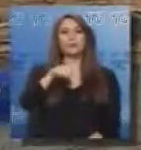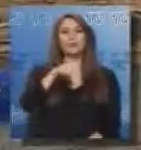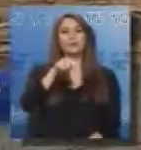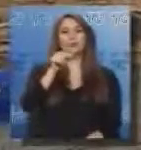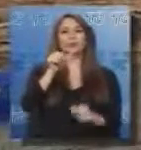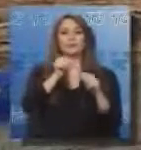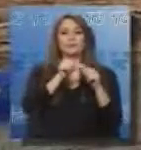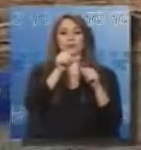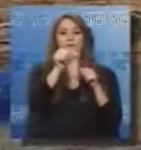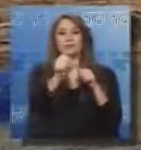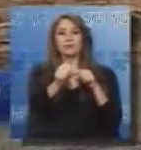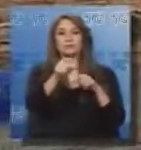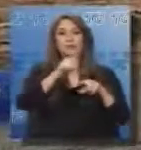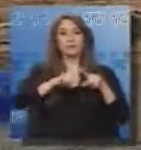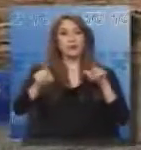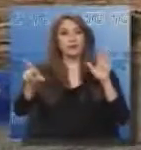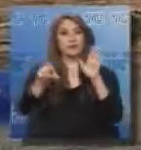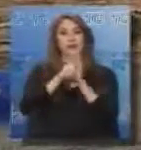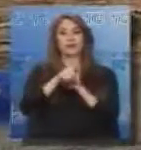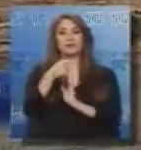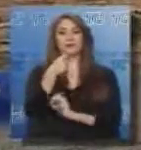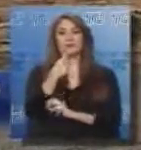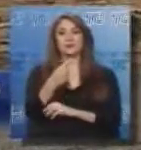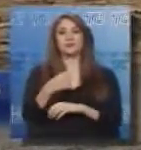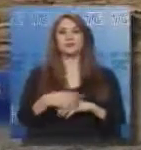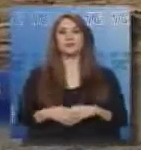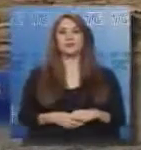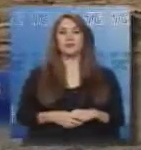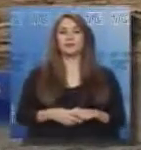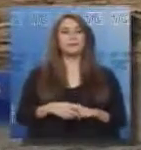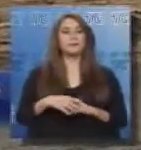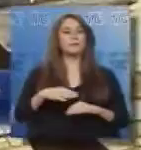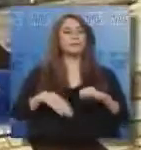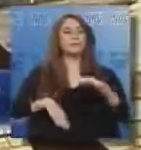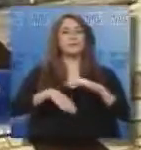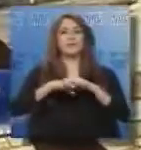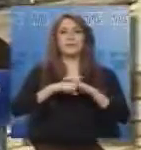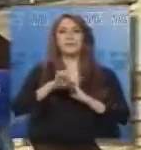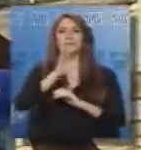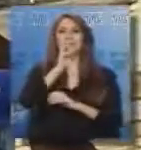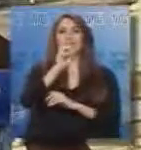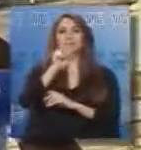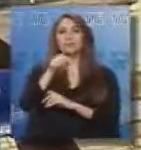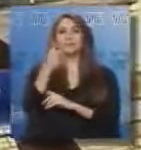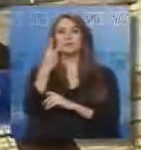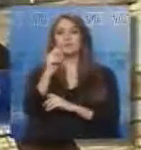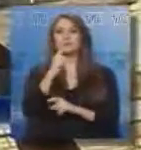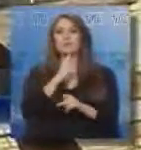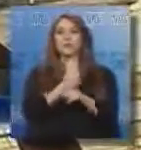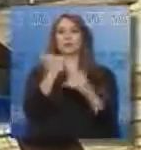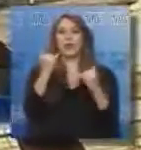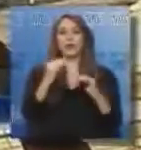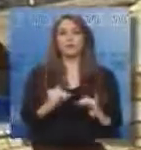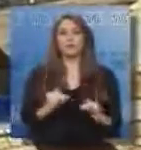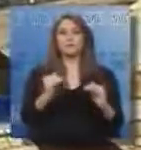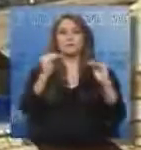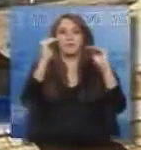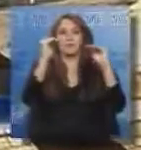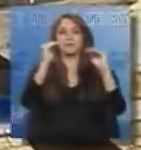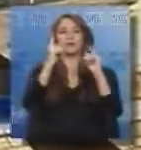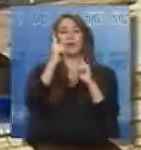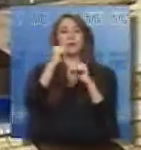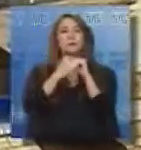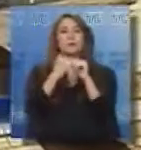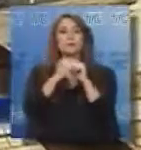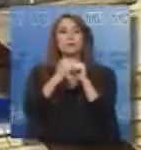metros. Y la normativa del Ministerio de Obras Públicas es que mínimo sea 6.20. Entonces se procedió a elevar. Y los otros problemas que